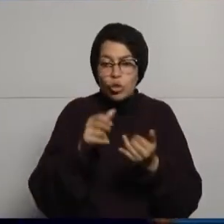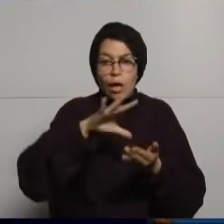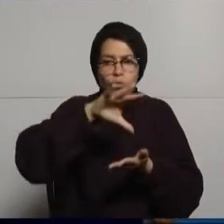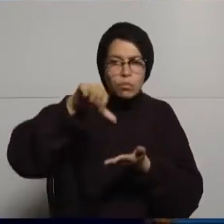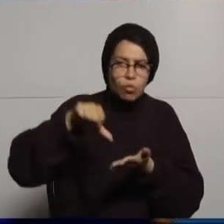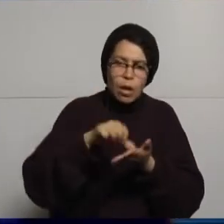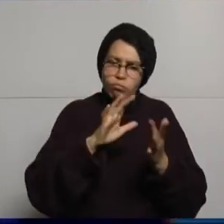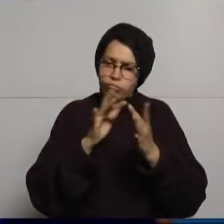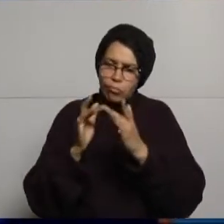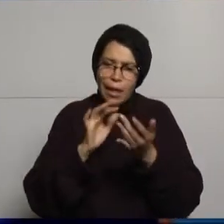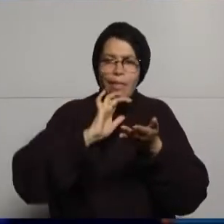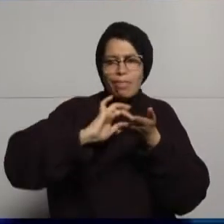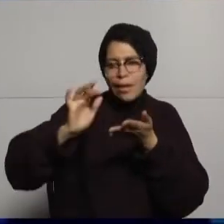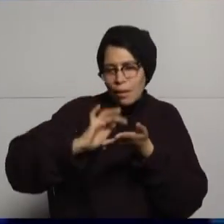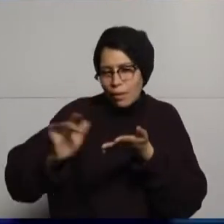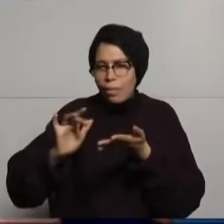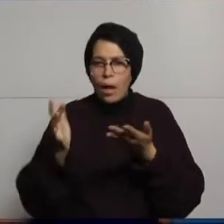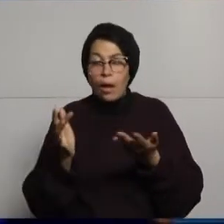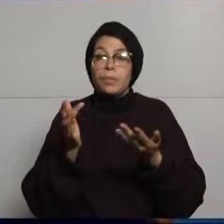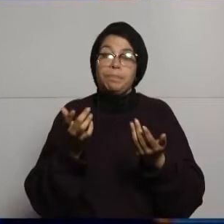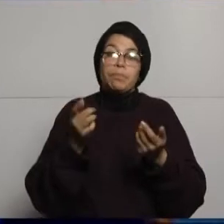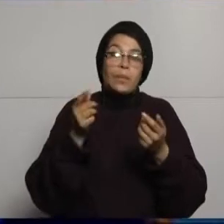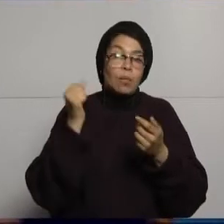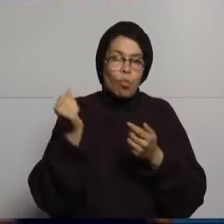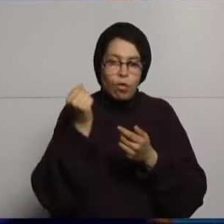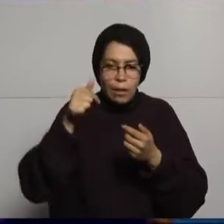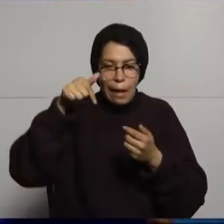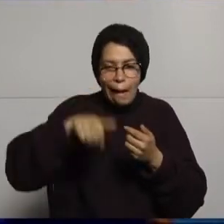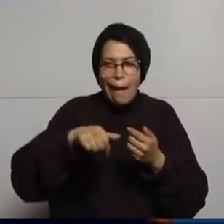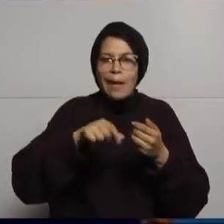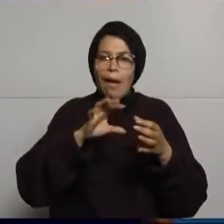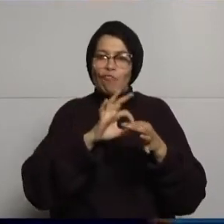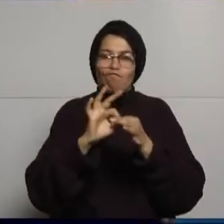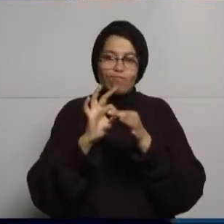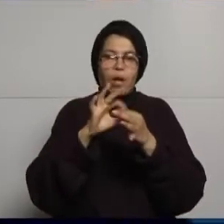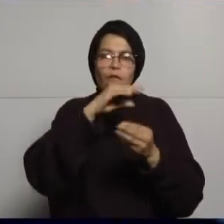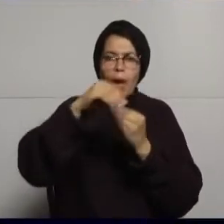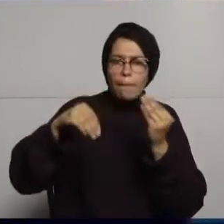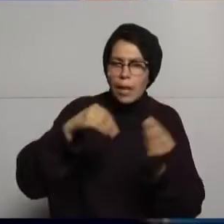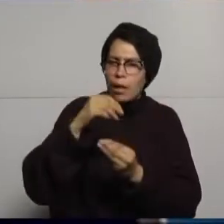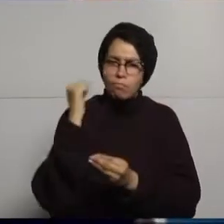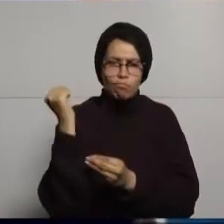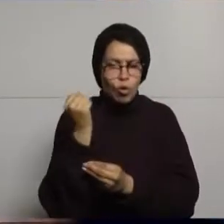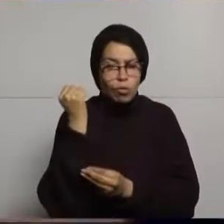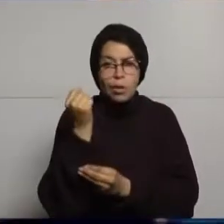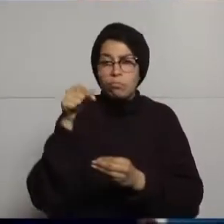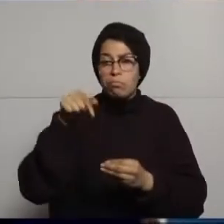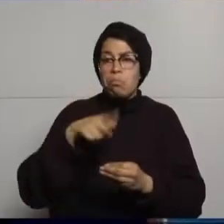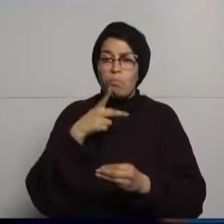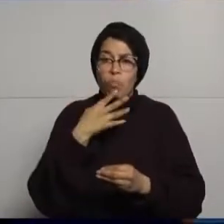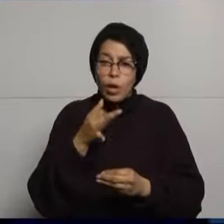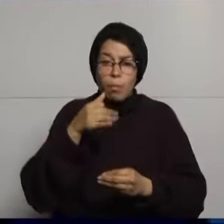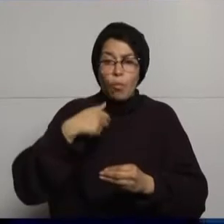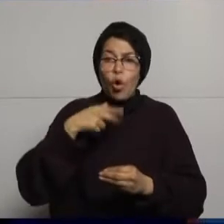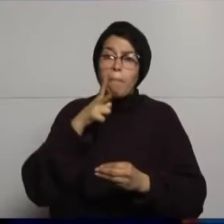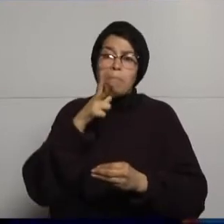relaciones familiares. Yo vivo con mi esposa y mi hijo hace 3 meses no lo veo, la última vez vino en mayo al Día de la Madre, pero no ha vuelto, vive